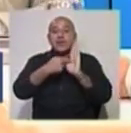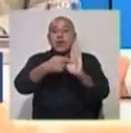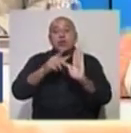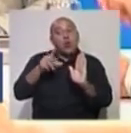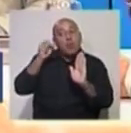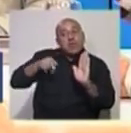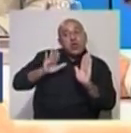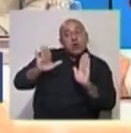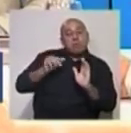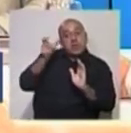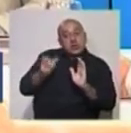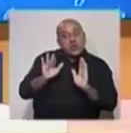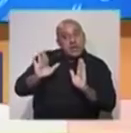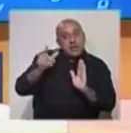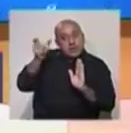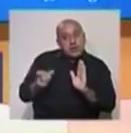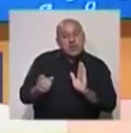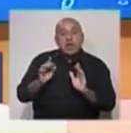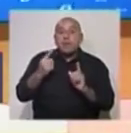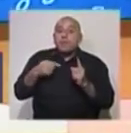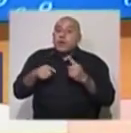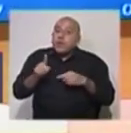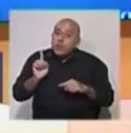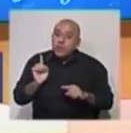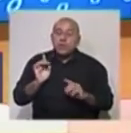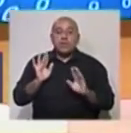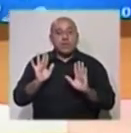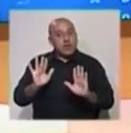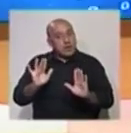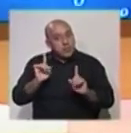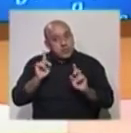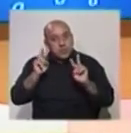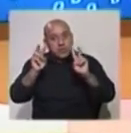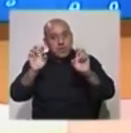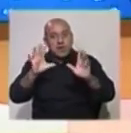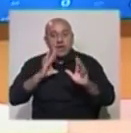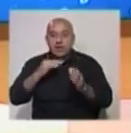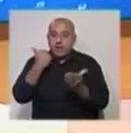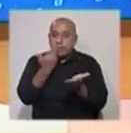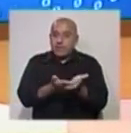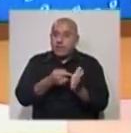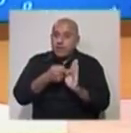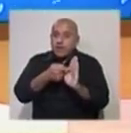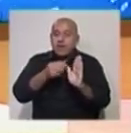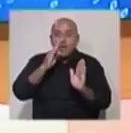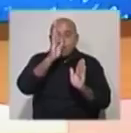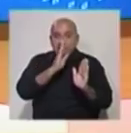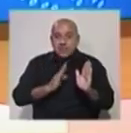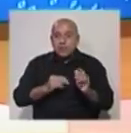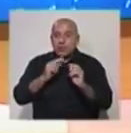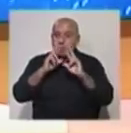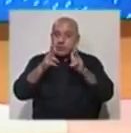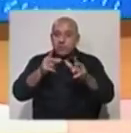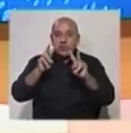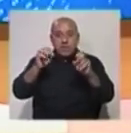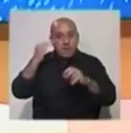ellos se desprendían de esos comentarios. Claro, opiniones personales, pero, y esto es un tema que hay que ponerlo, en Brasil, cuando hablamos del factor militar,